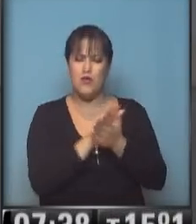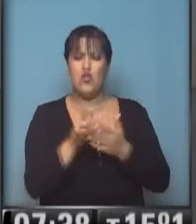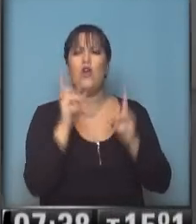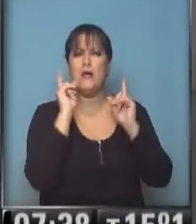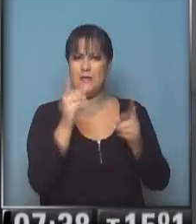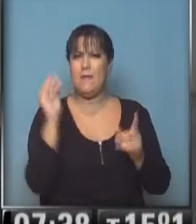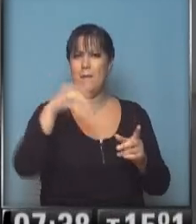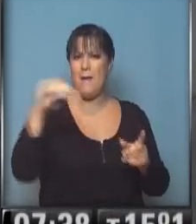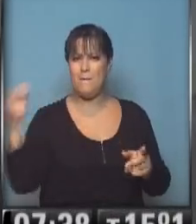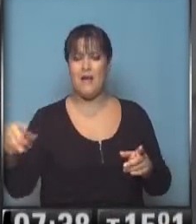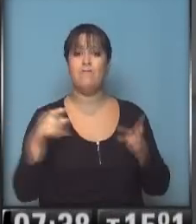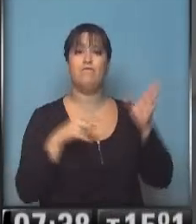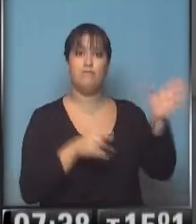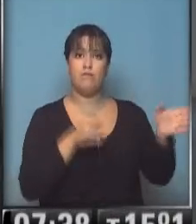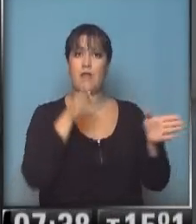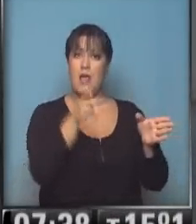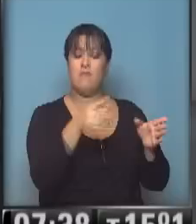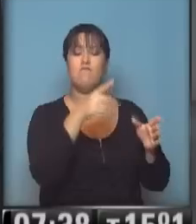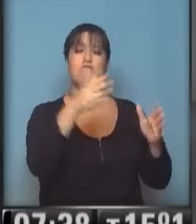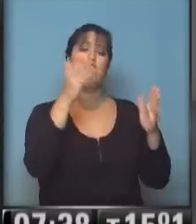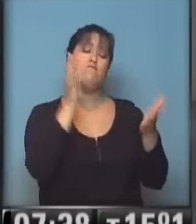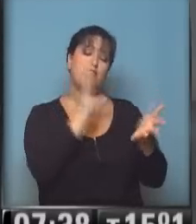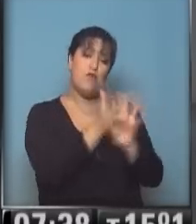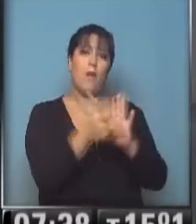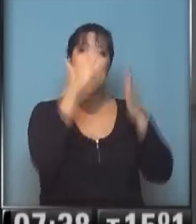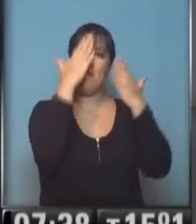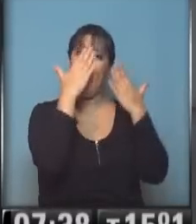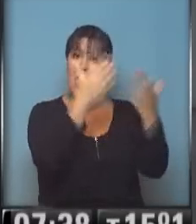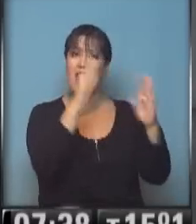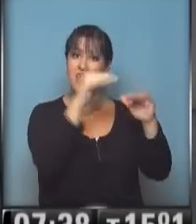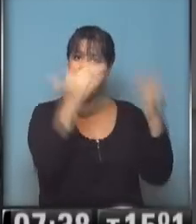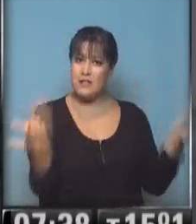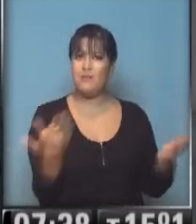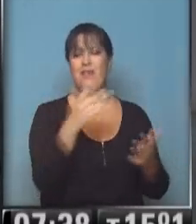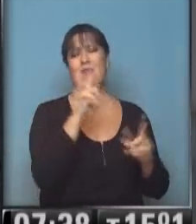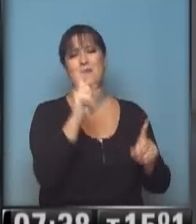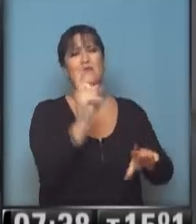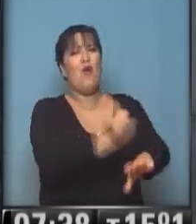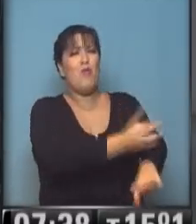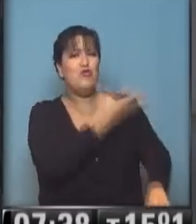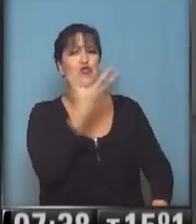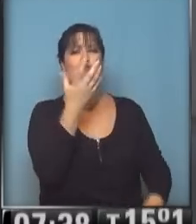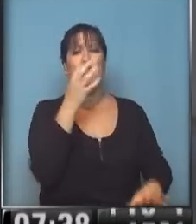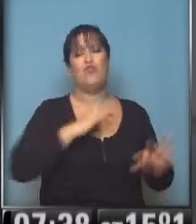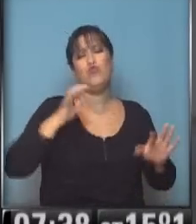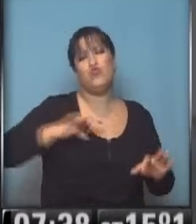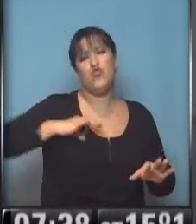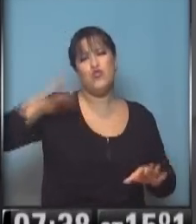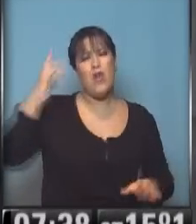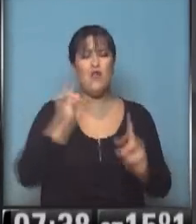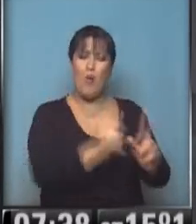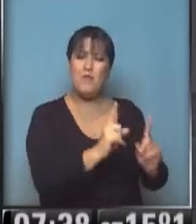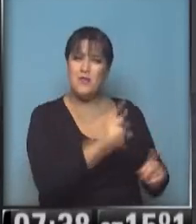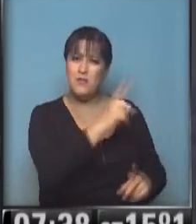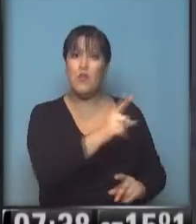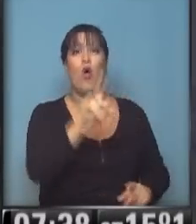lado, se está despidiendo al ídolo, al músico, al artista, al que te emocionó, el que te acompañó durante décadas. Pero por otro lado,